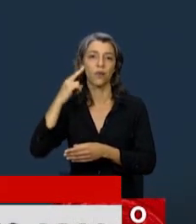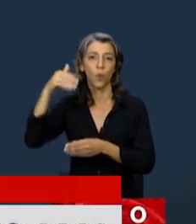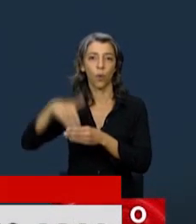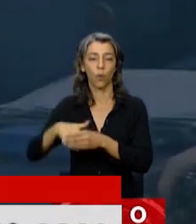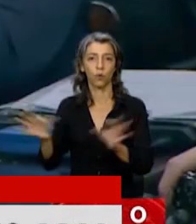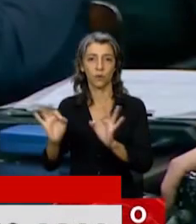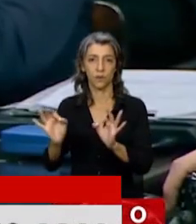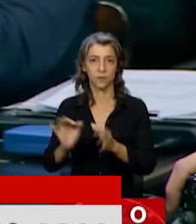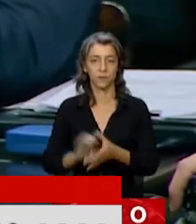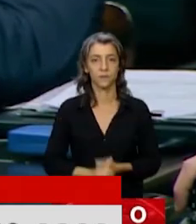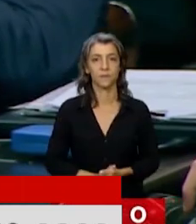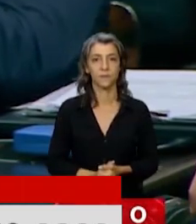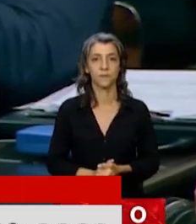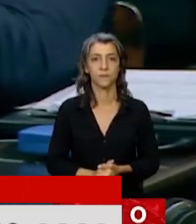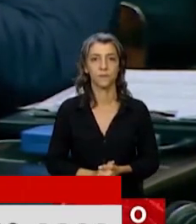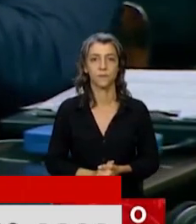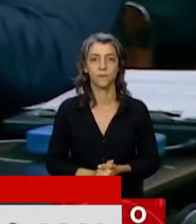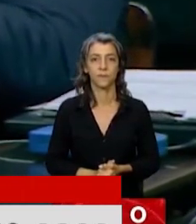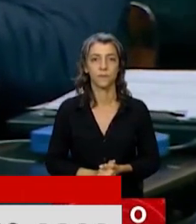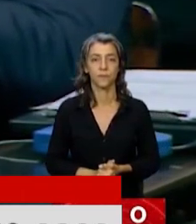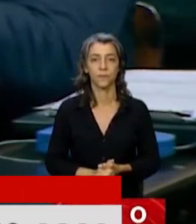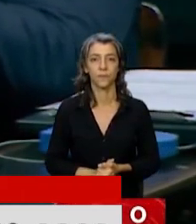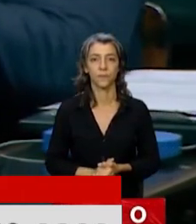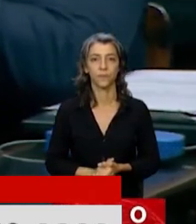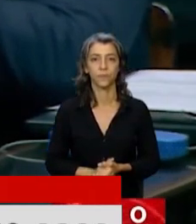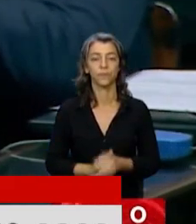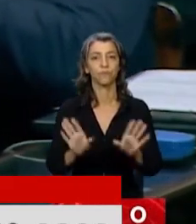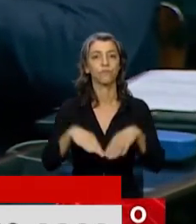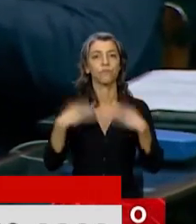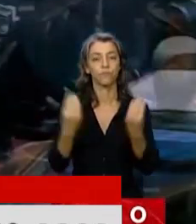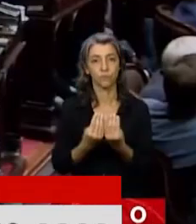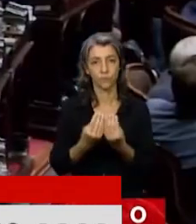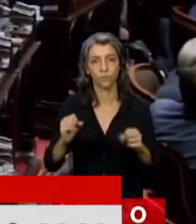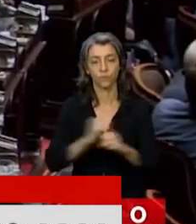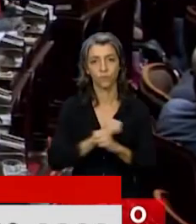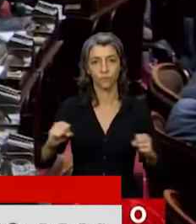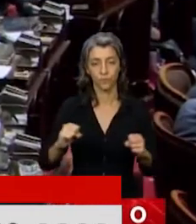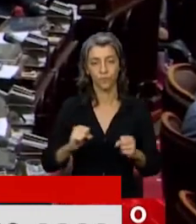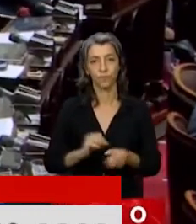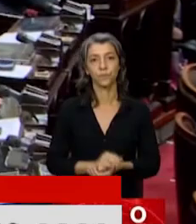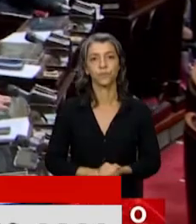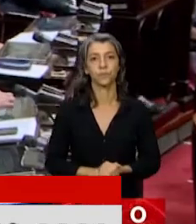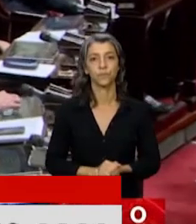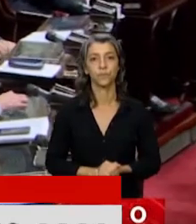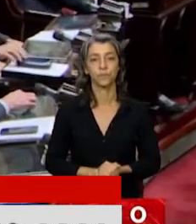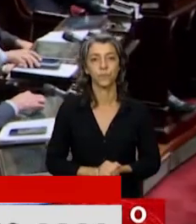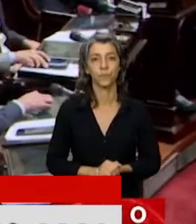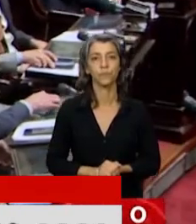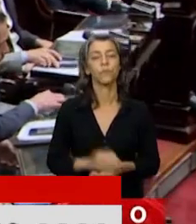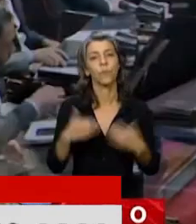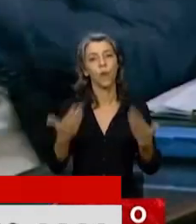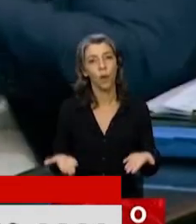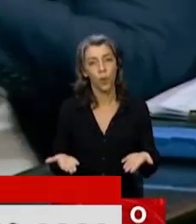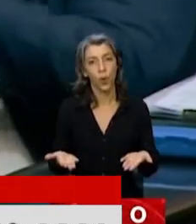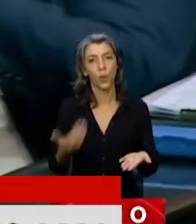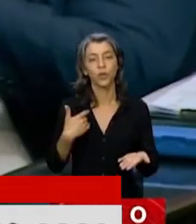las exigencias del Fondo Monetario Internacional es precisamente la aprobación de un presupuesto, que el país tenga un